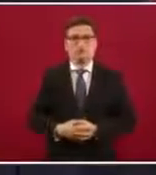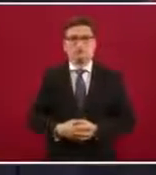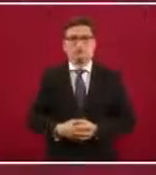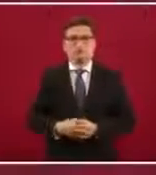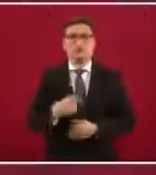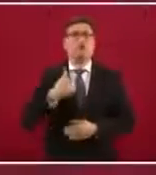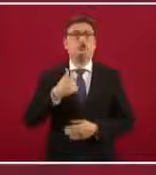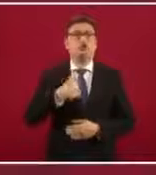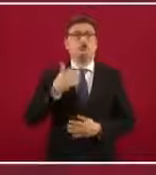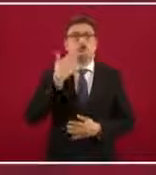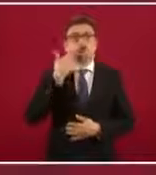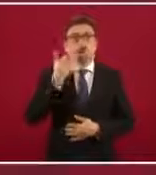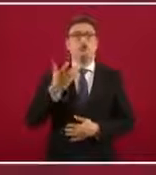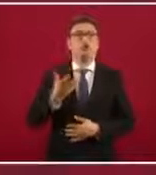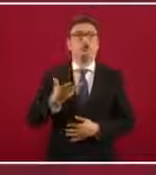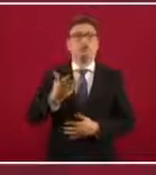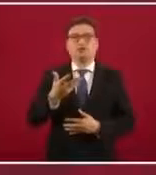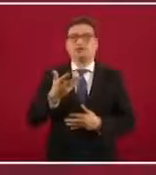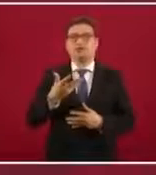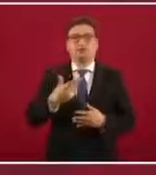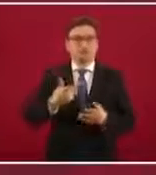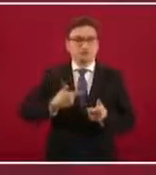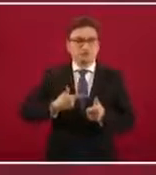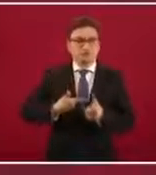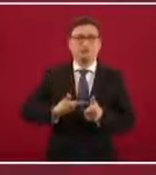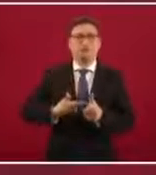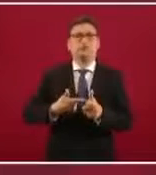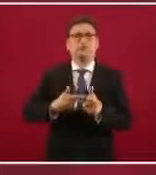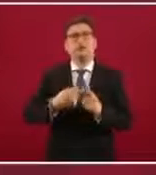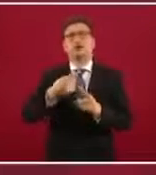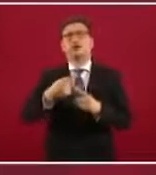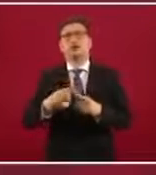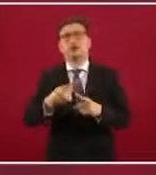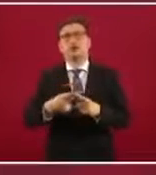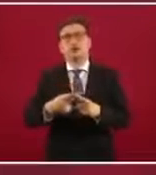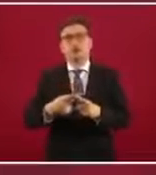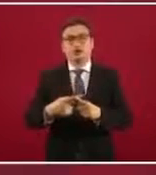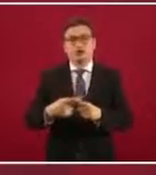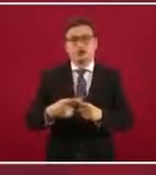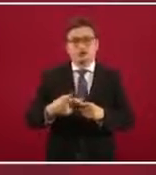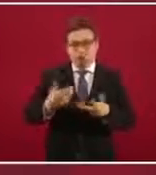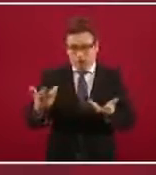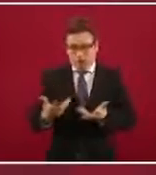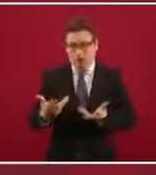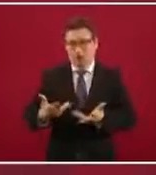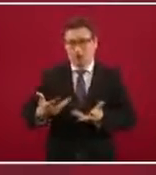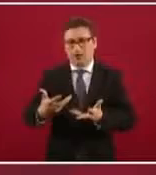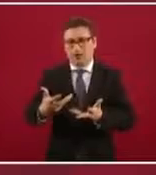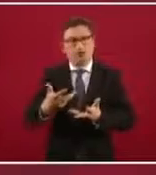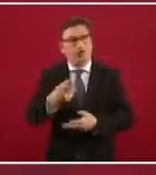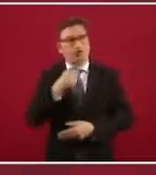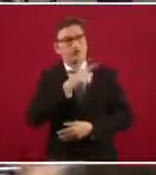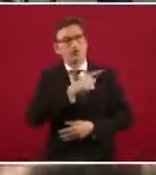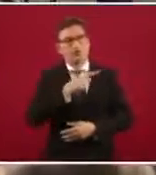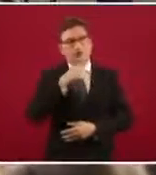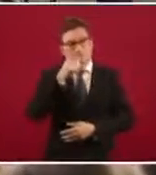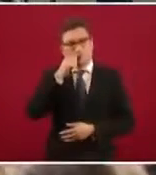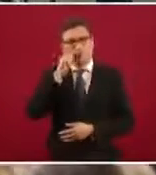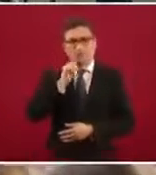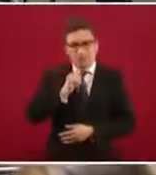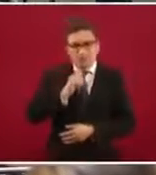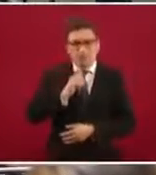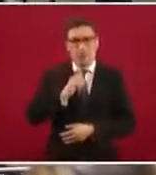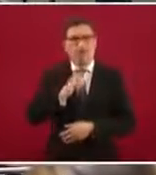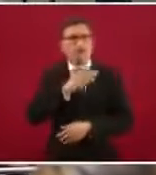Quise seguir el ejemplo de Juárez, de Madero, del general Lázaro Cárdenas.